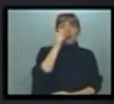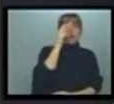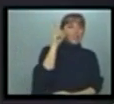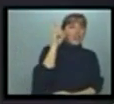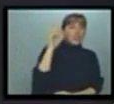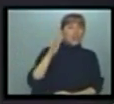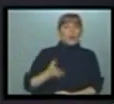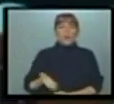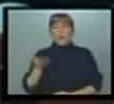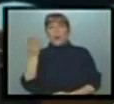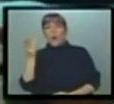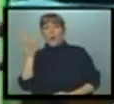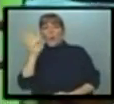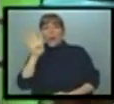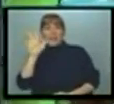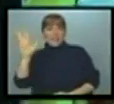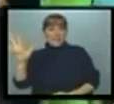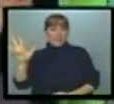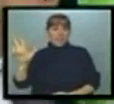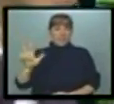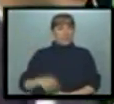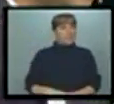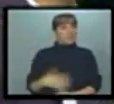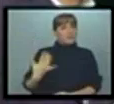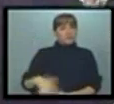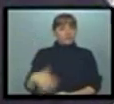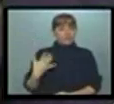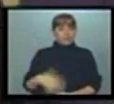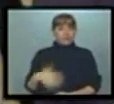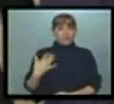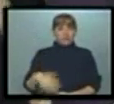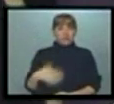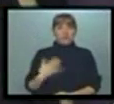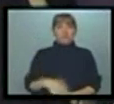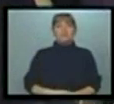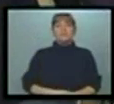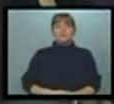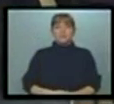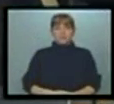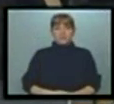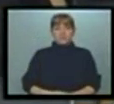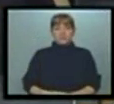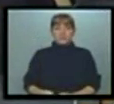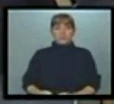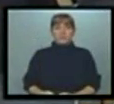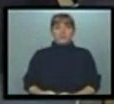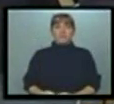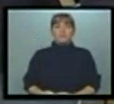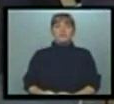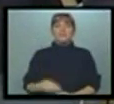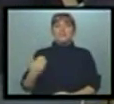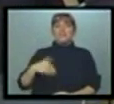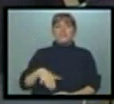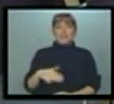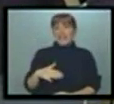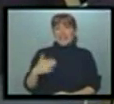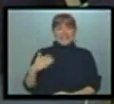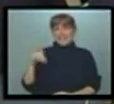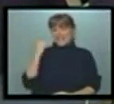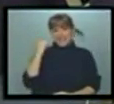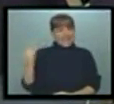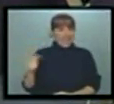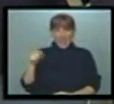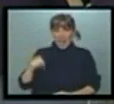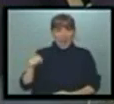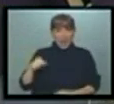43. Ese es el listado que ya una de las tabacaleras dio a conocer al 30 de abril, con lo cual ya está fijado. Este